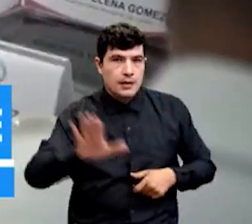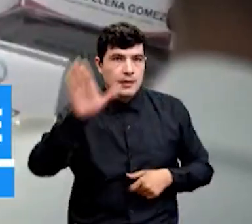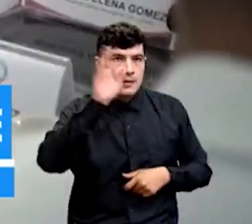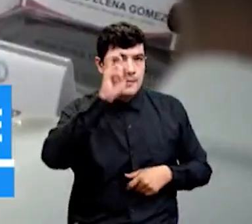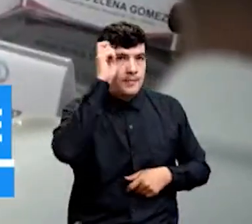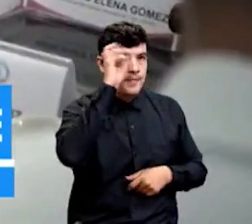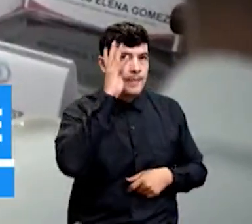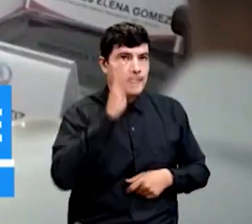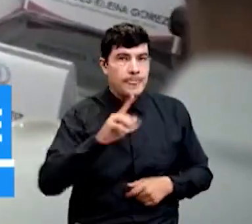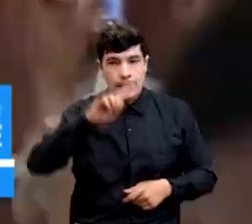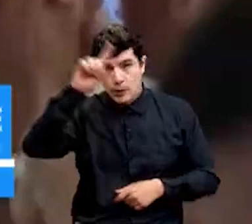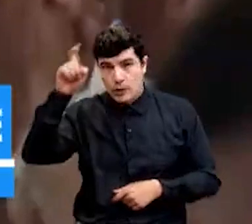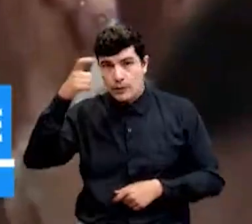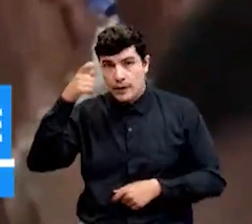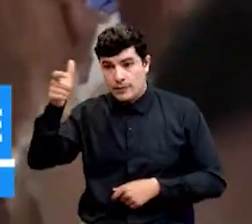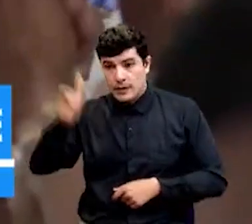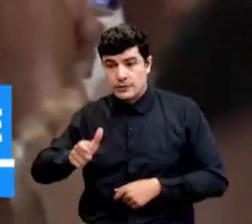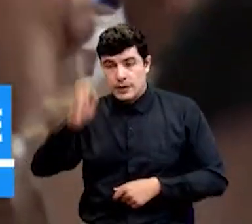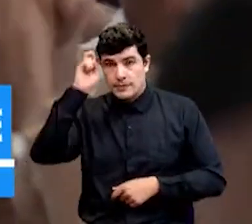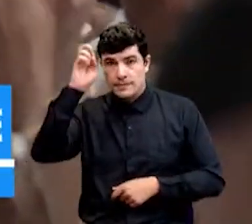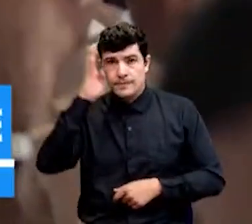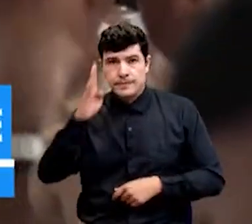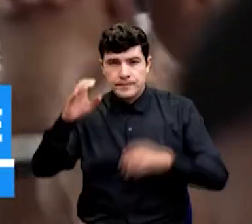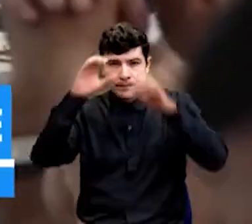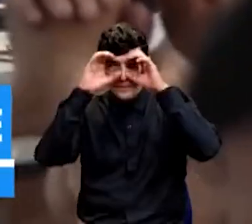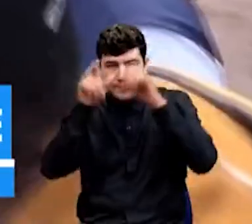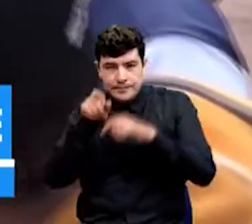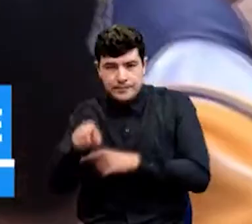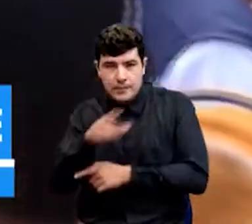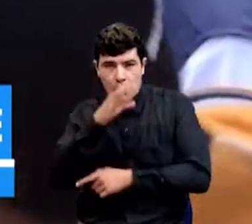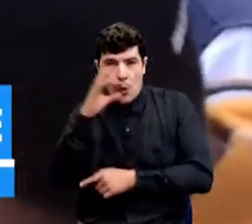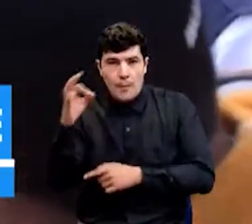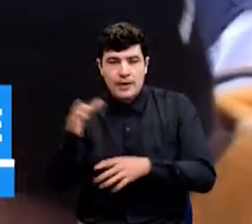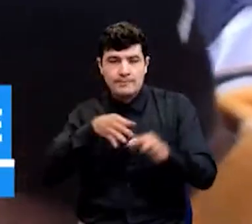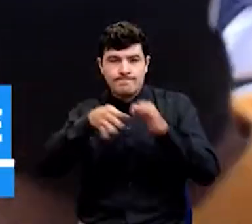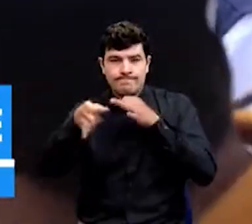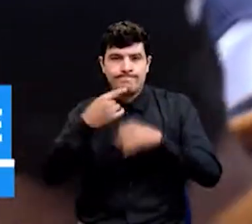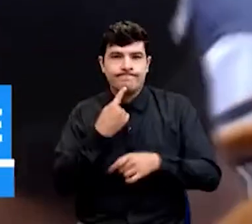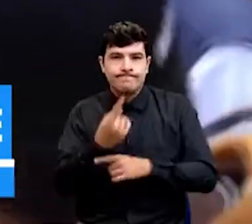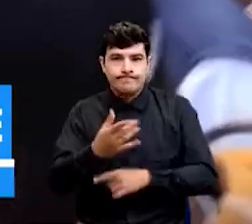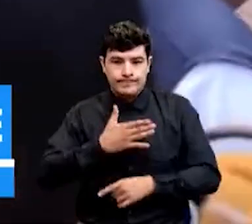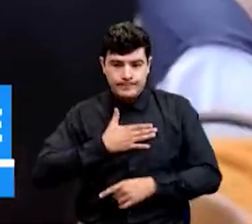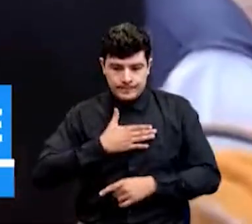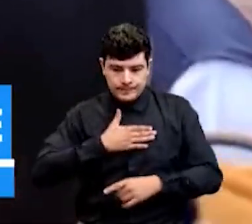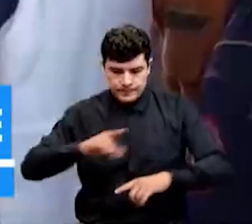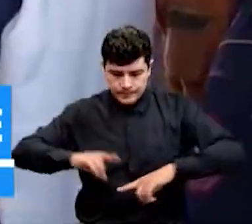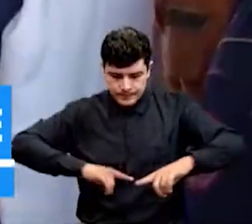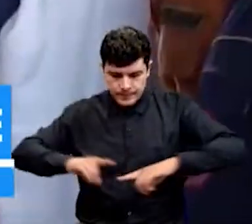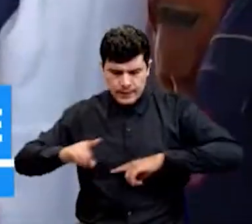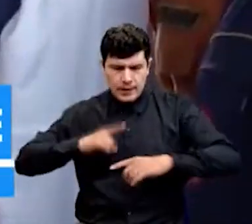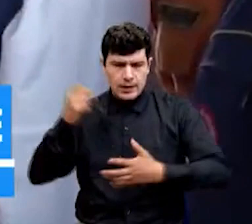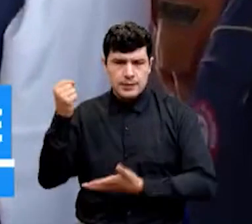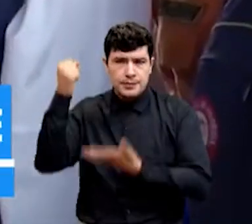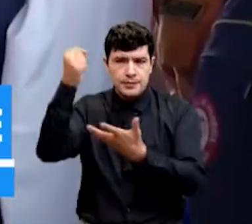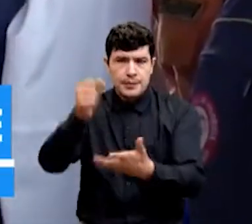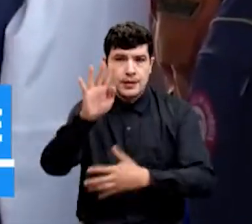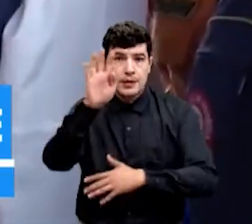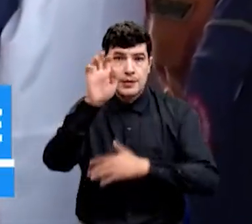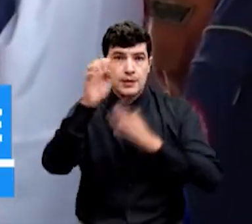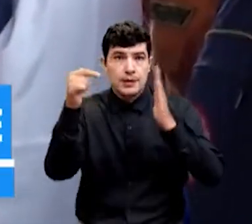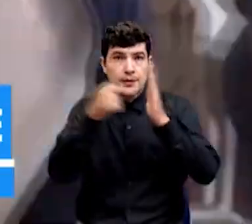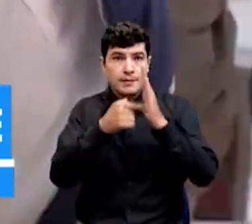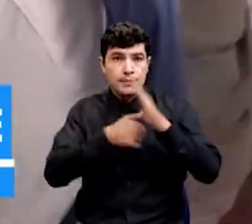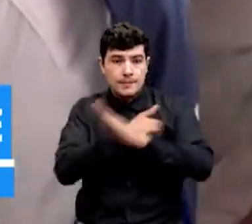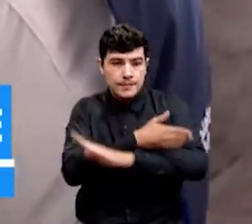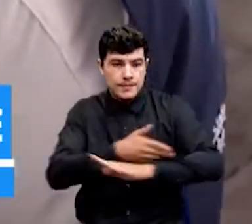su parte, el gobernador del Norte de Santander, Silvano Serrano, explicó que su administración ha invertido más de 9.000 millones